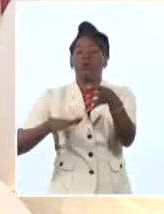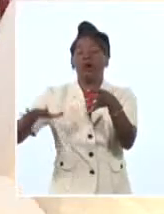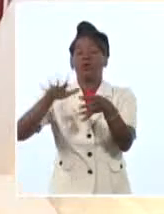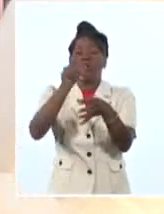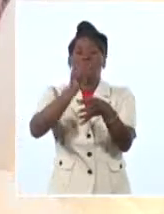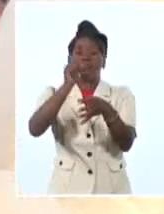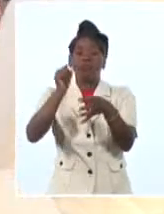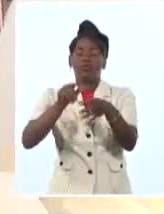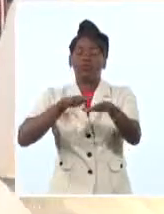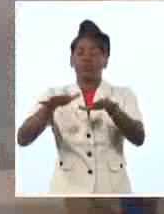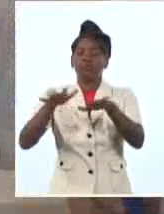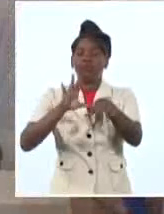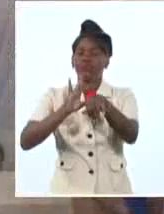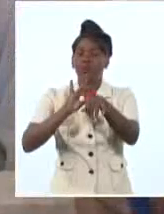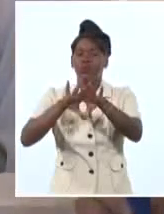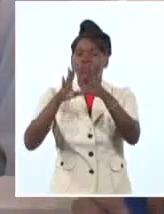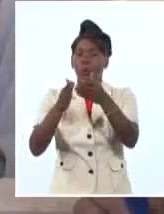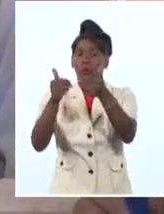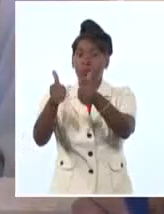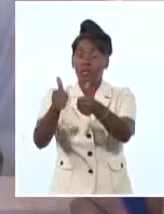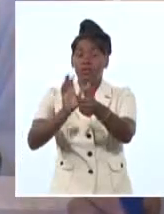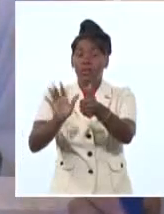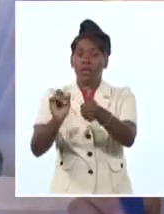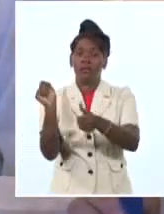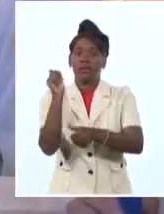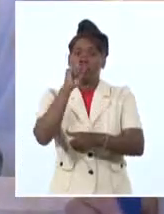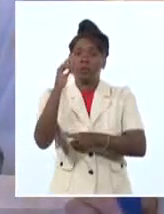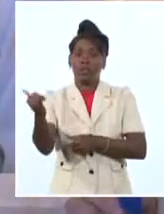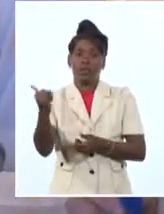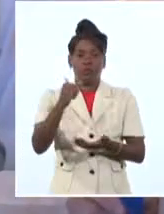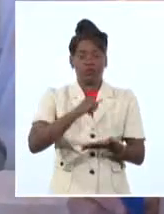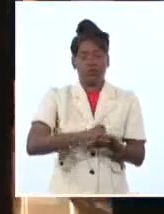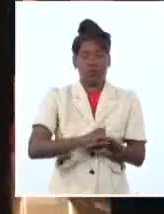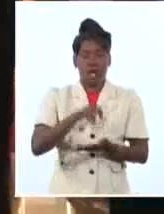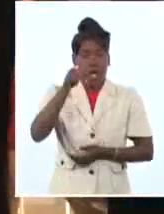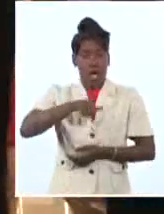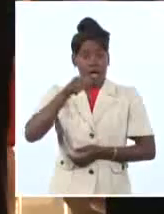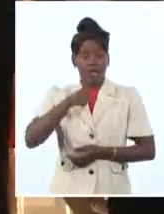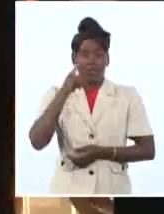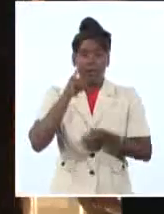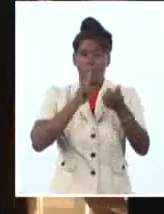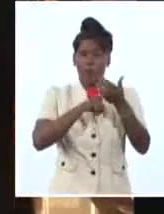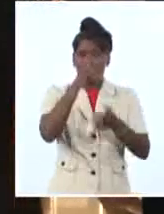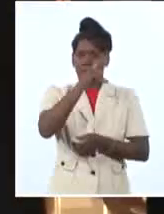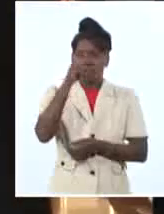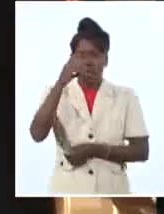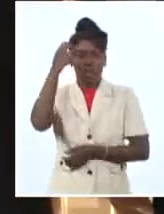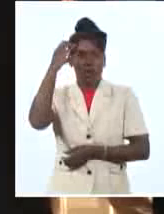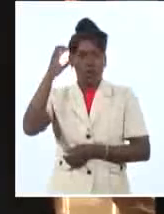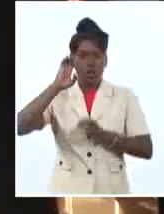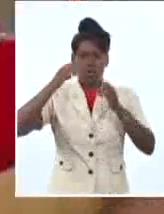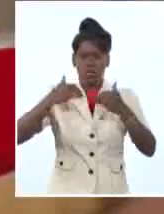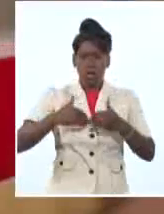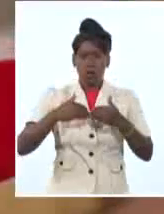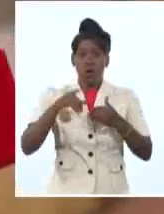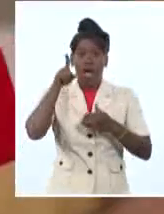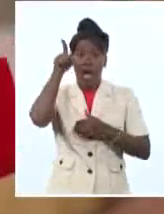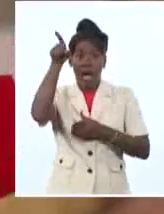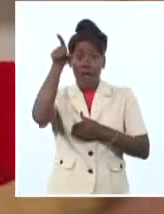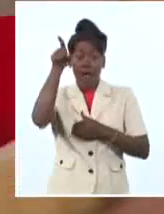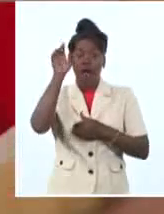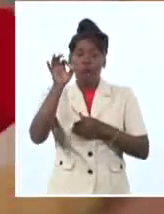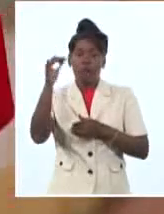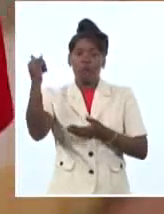cooperantes recibieron el homenaje de las autoridades del partido el gobierno y el Ministerio de salud pública antes de partir a sus